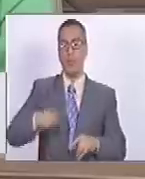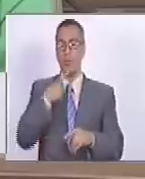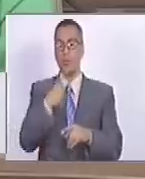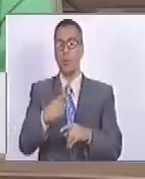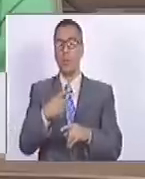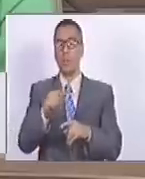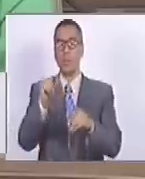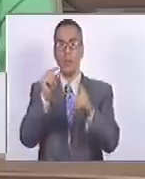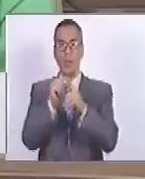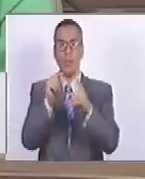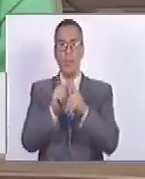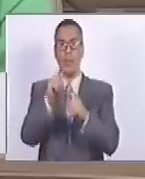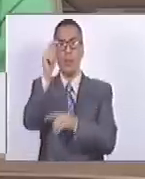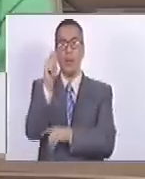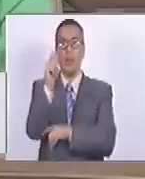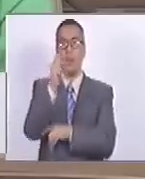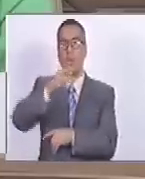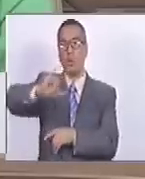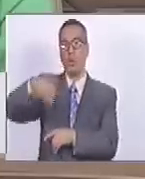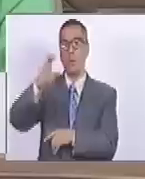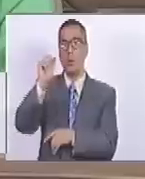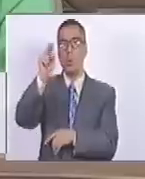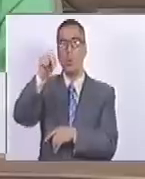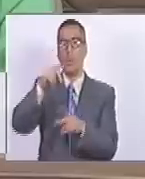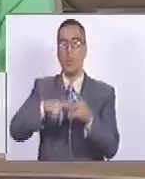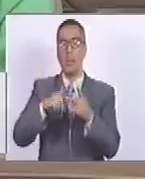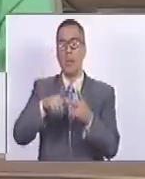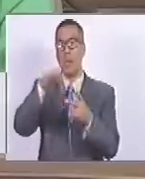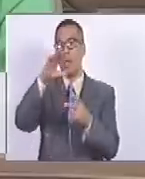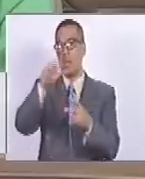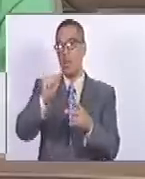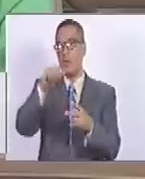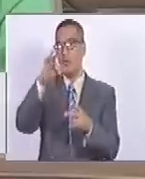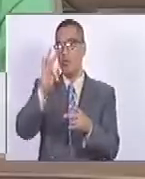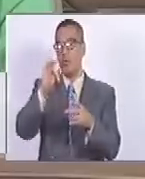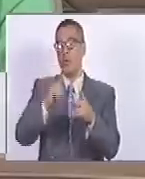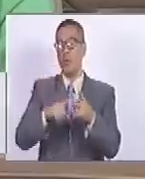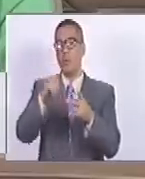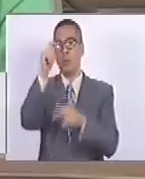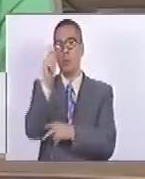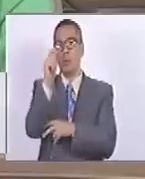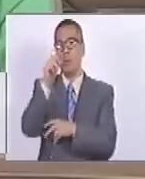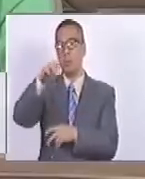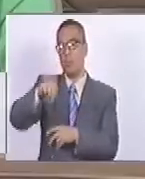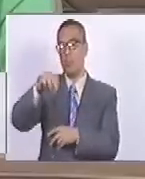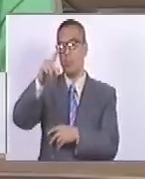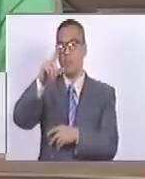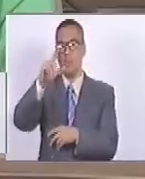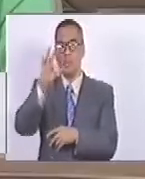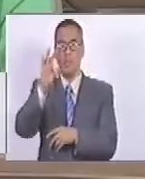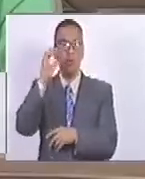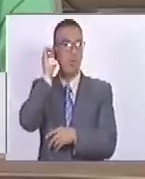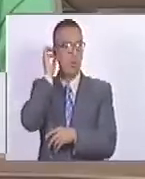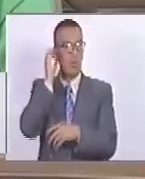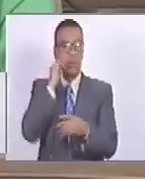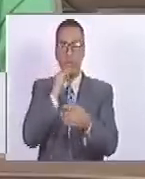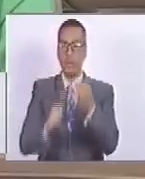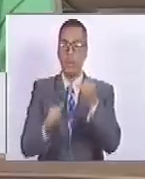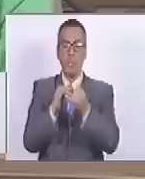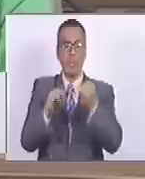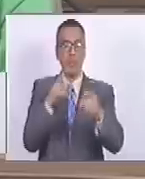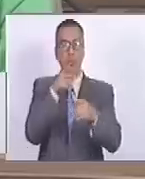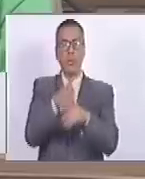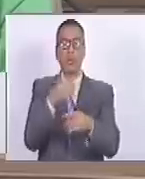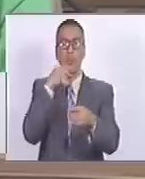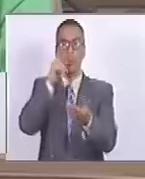el derecho de palabra a los diputados Juan Romero, Alfonso Campos y la diputada Marixa Matos. Finalizadas las intervenciones